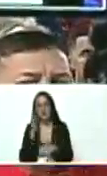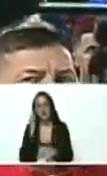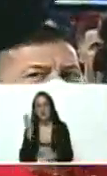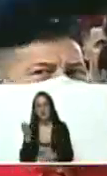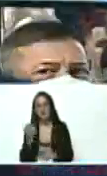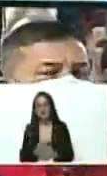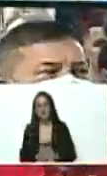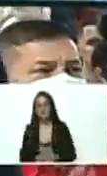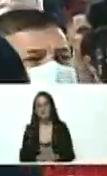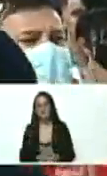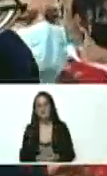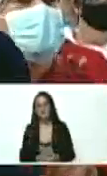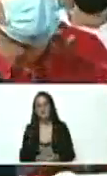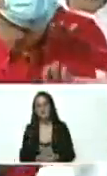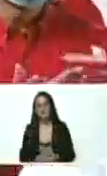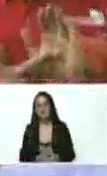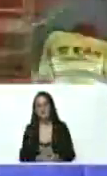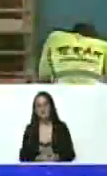Francis.